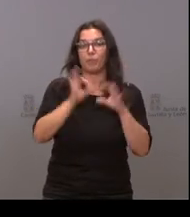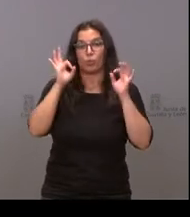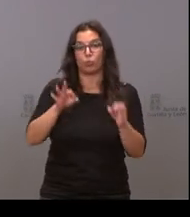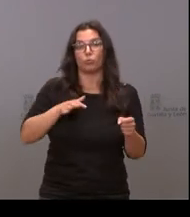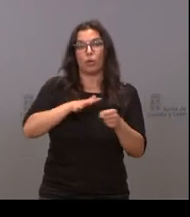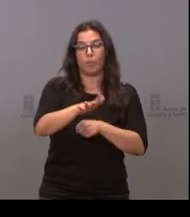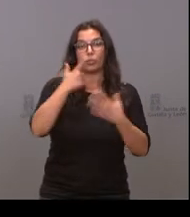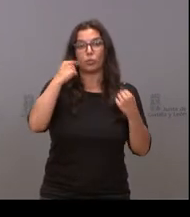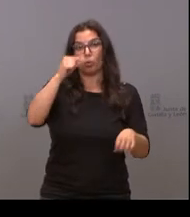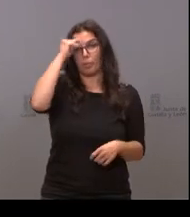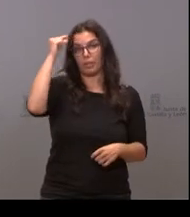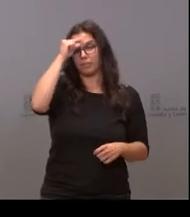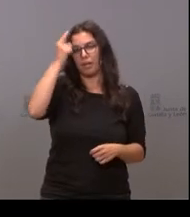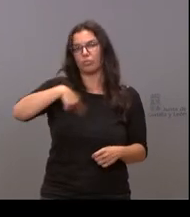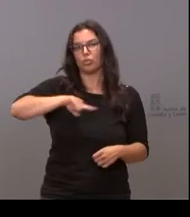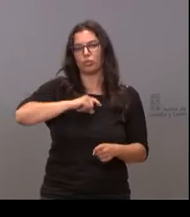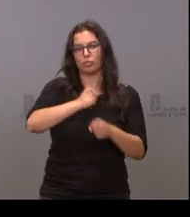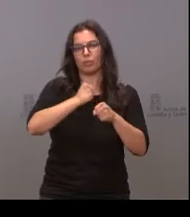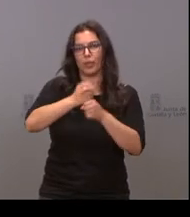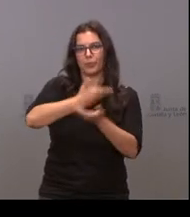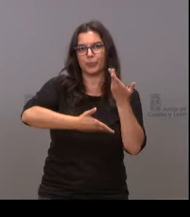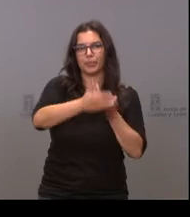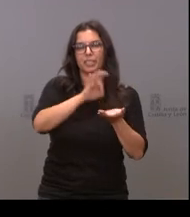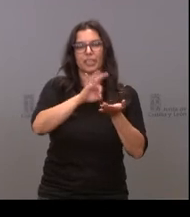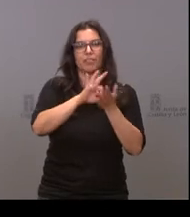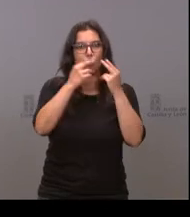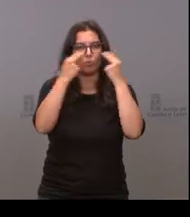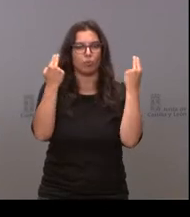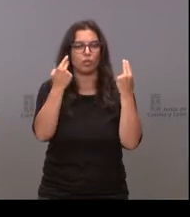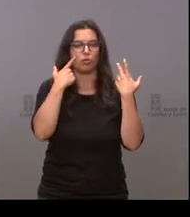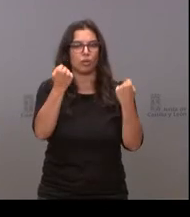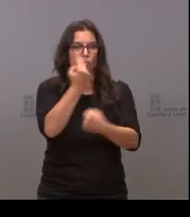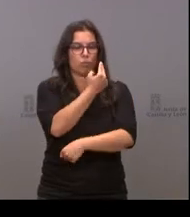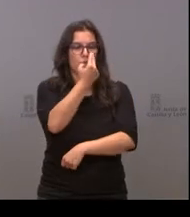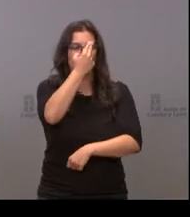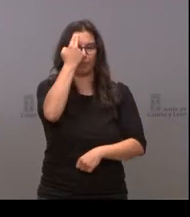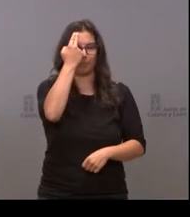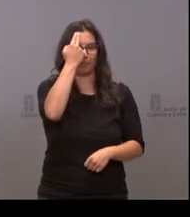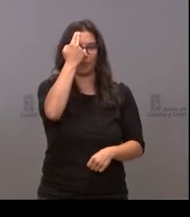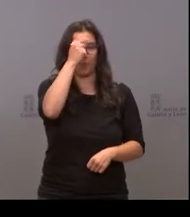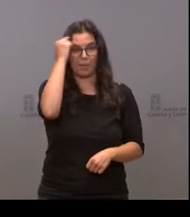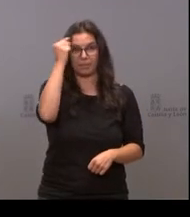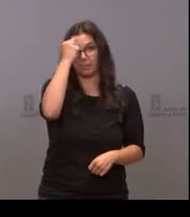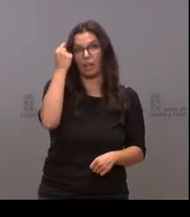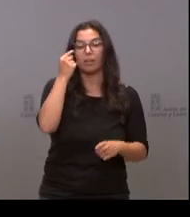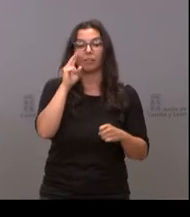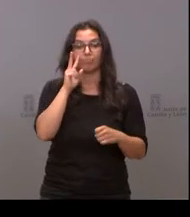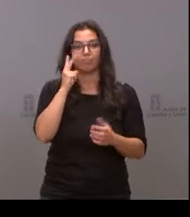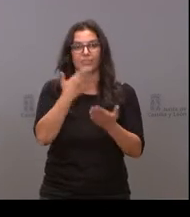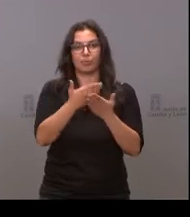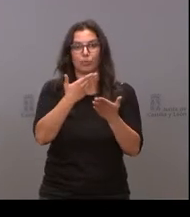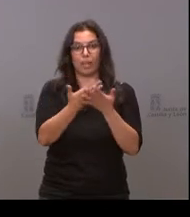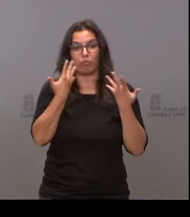la salud mental hemos trabajado de la mano del servicio público de salud mental y hemos demostrado que la sinergia sociosanitaria